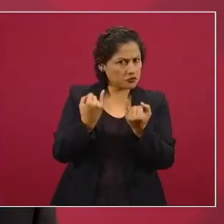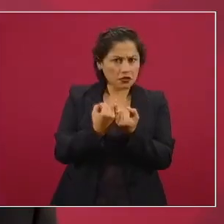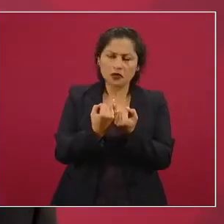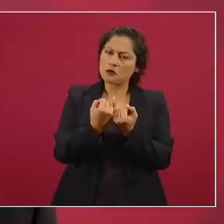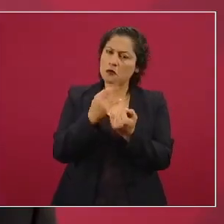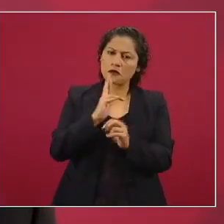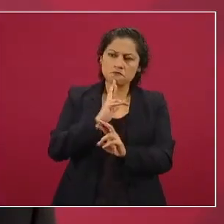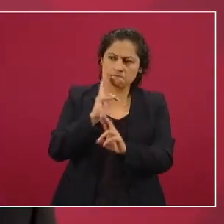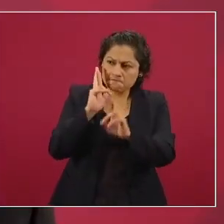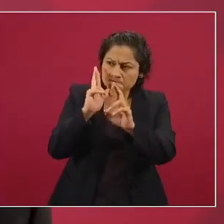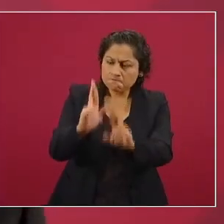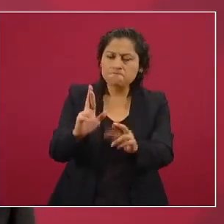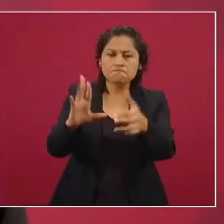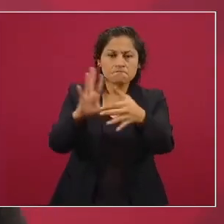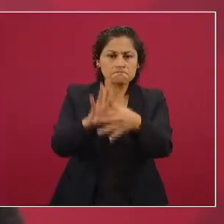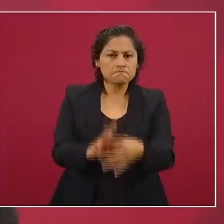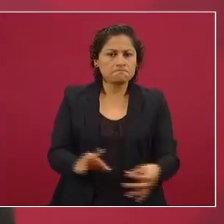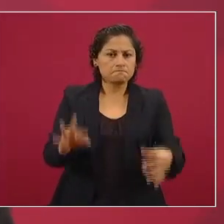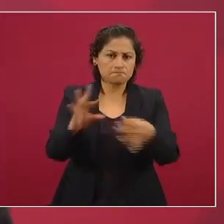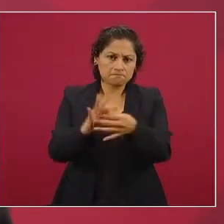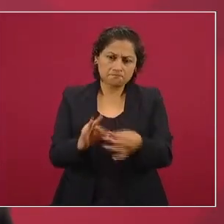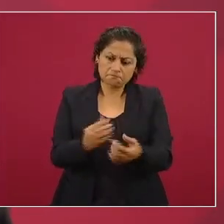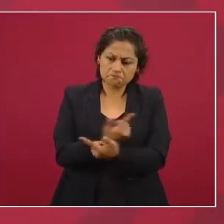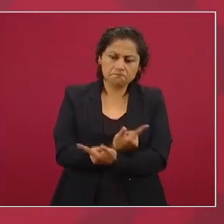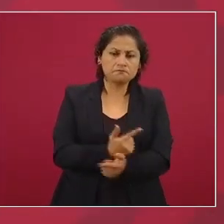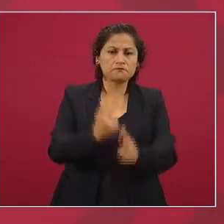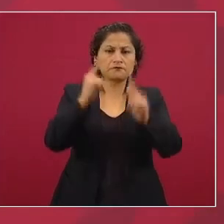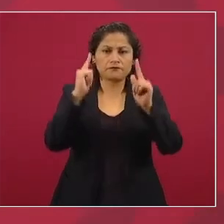disentir y no